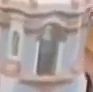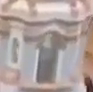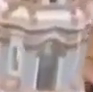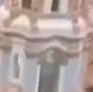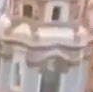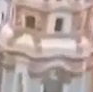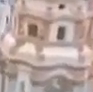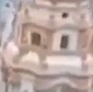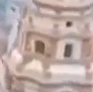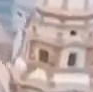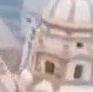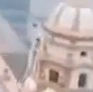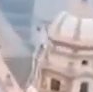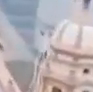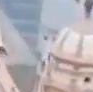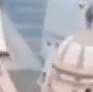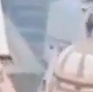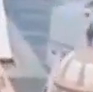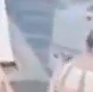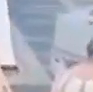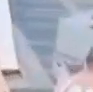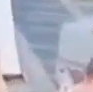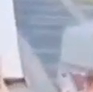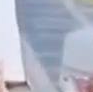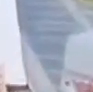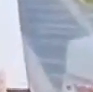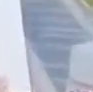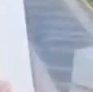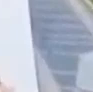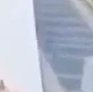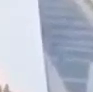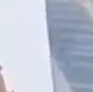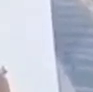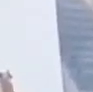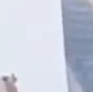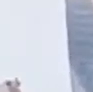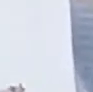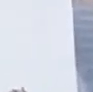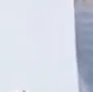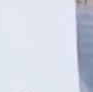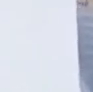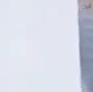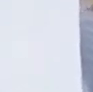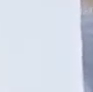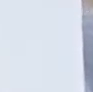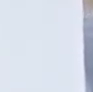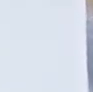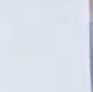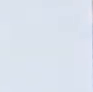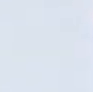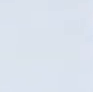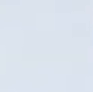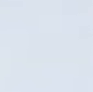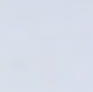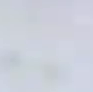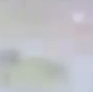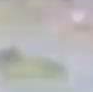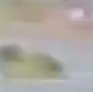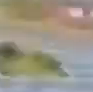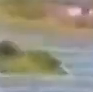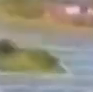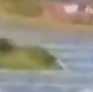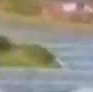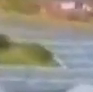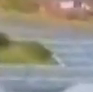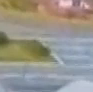de los pobres y de los desposeídos de nuestra patria. Así se mantiene este acto importante de lo